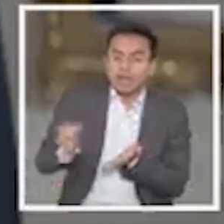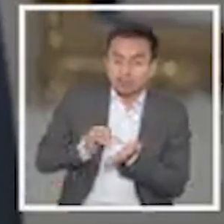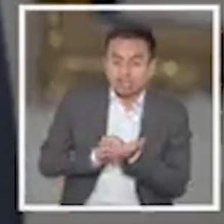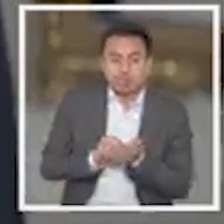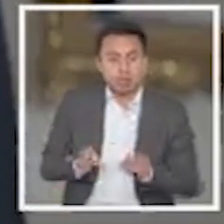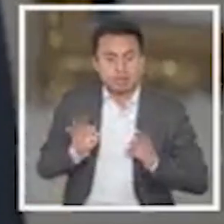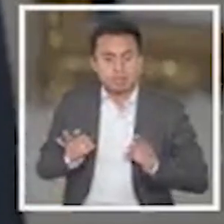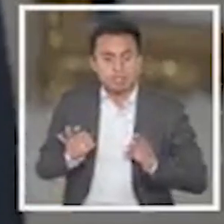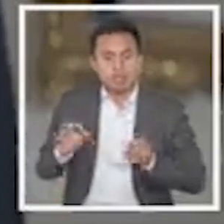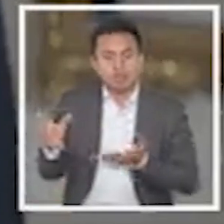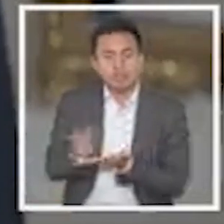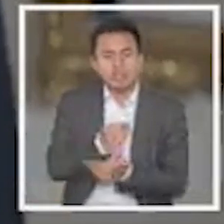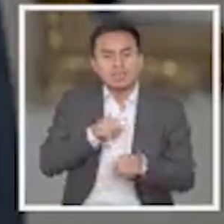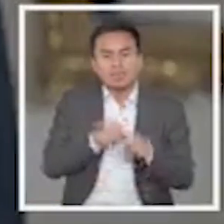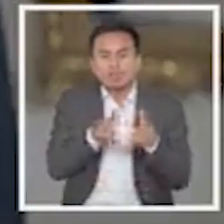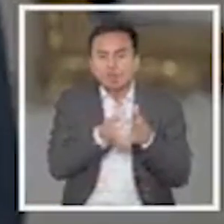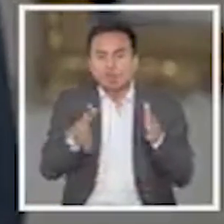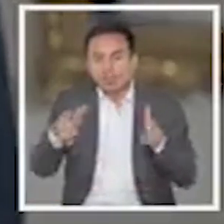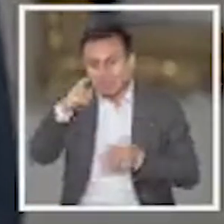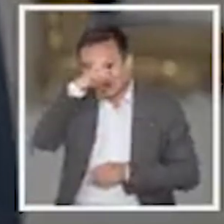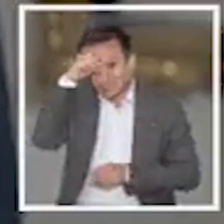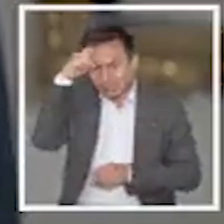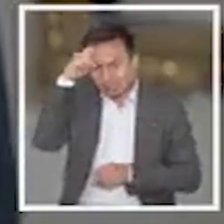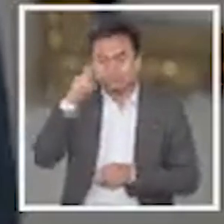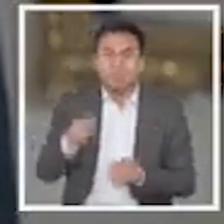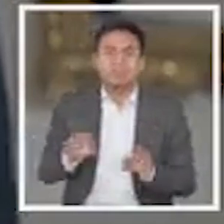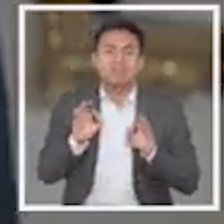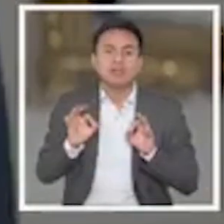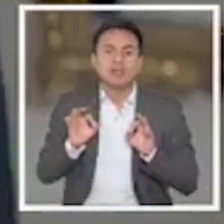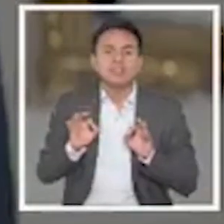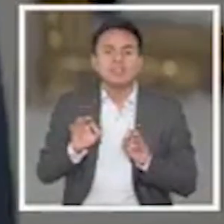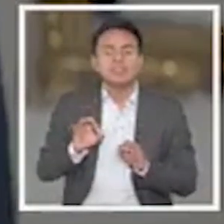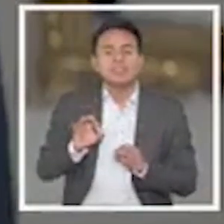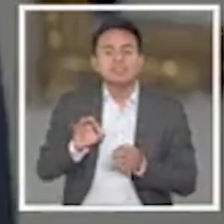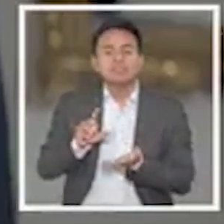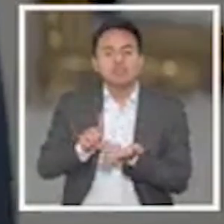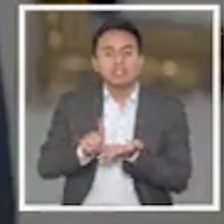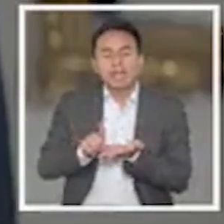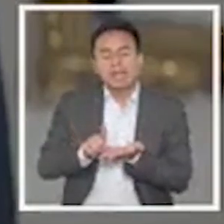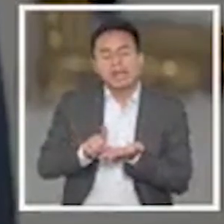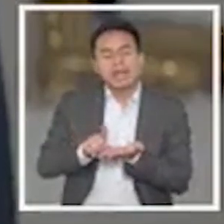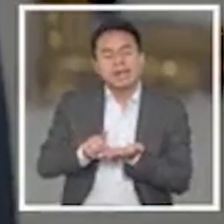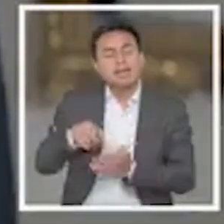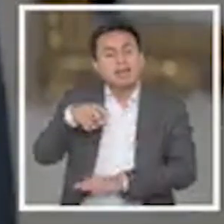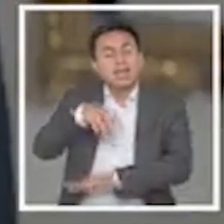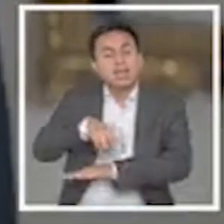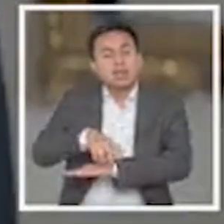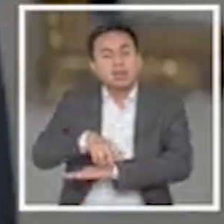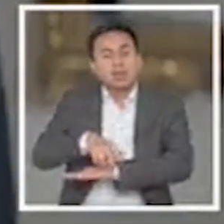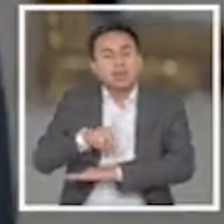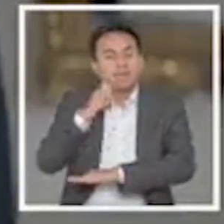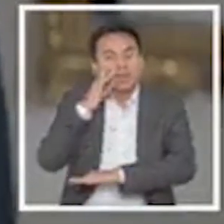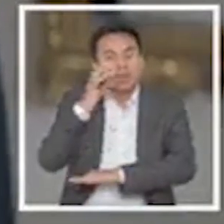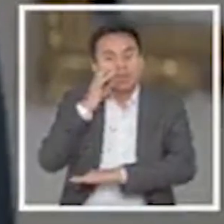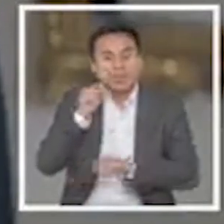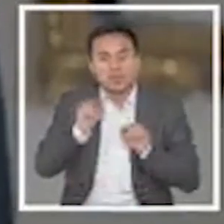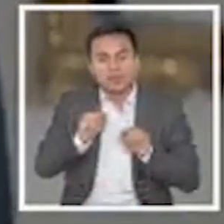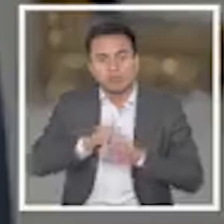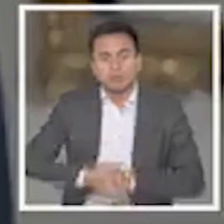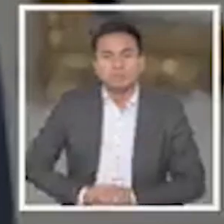a los que normalmente se obtienen para el periodo estival. En particular para la zona de la región del